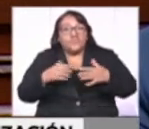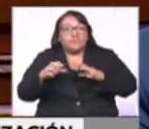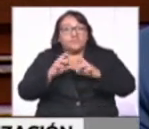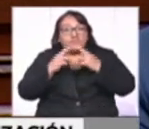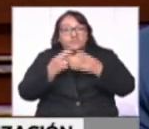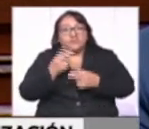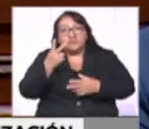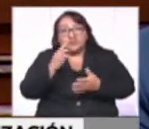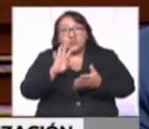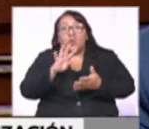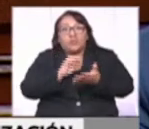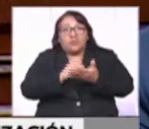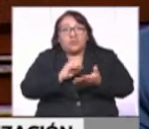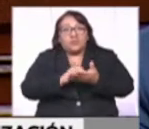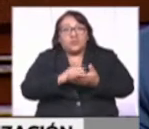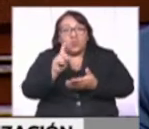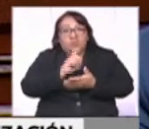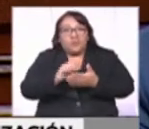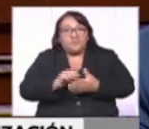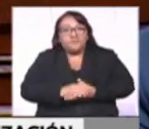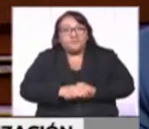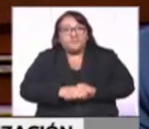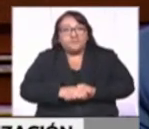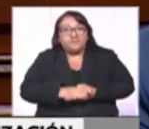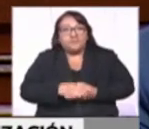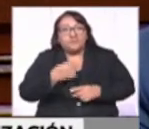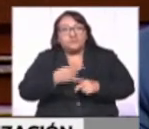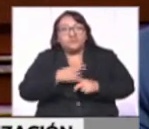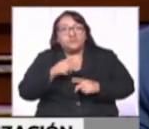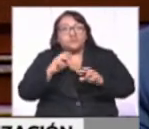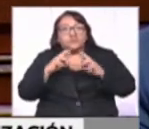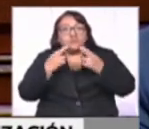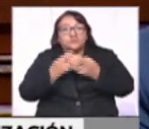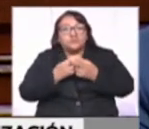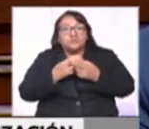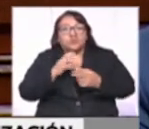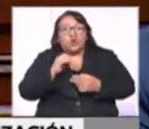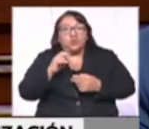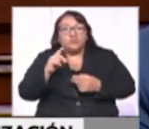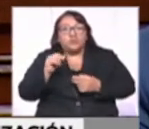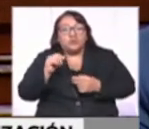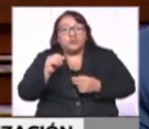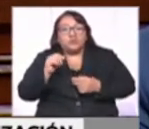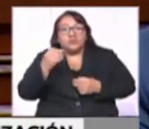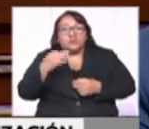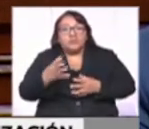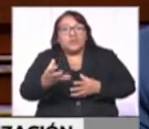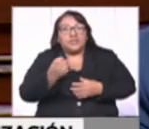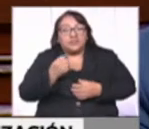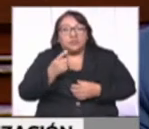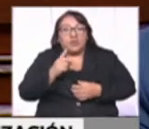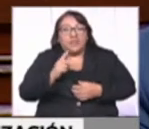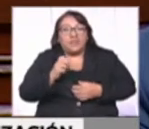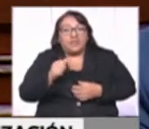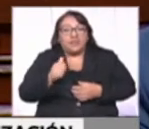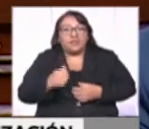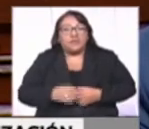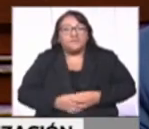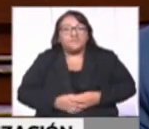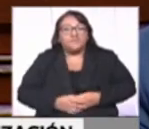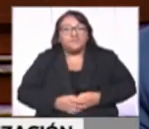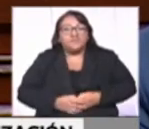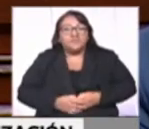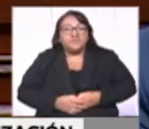sesionar 4 veces al mes, porque por cada sesión los comisionados y vocales reciben una dieta en función a las